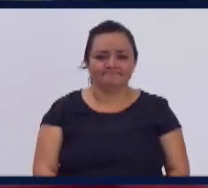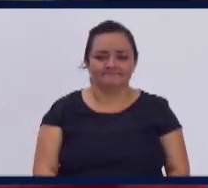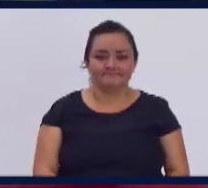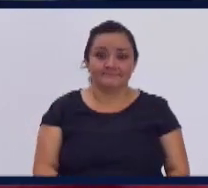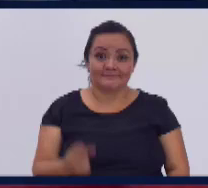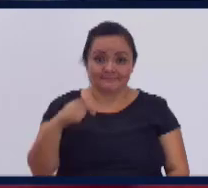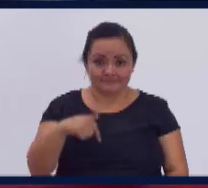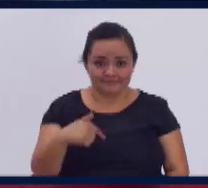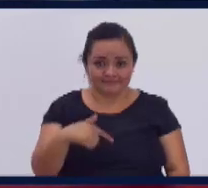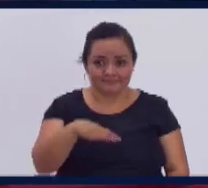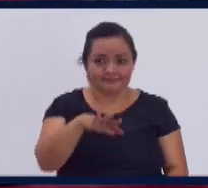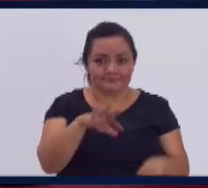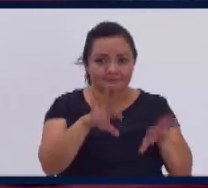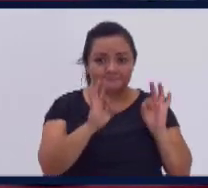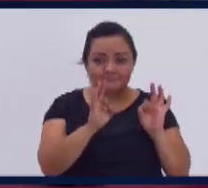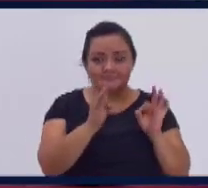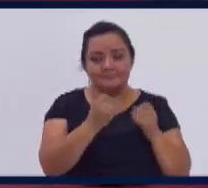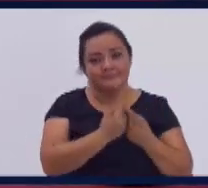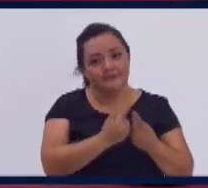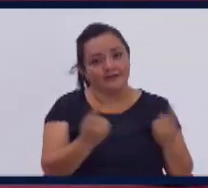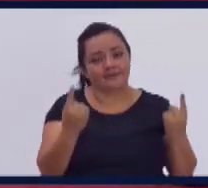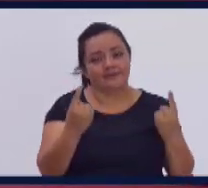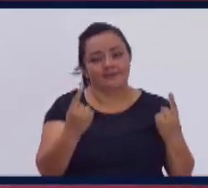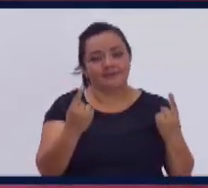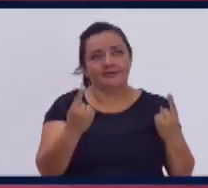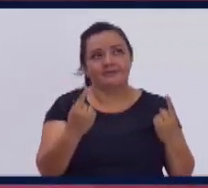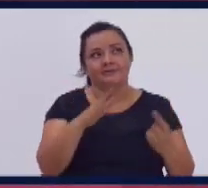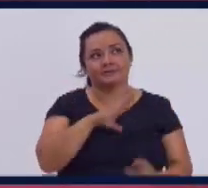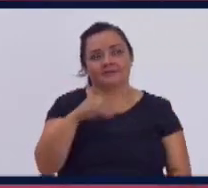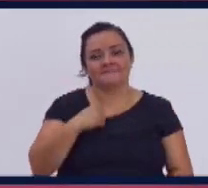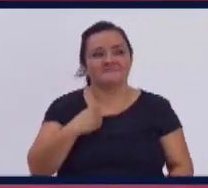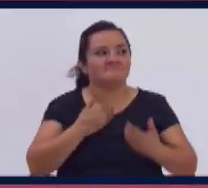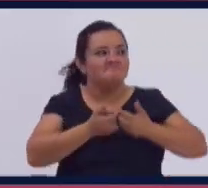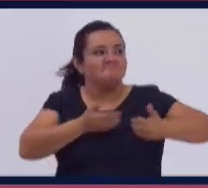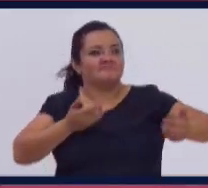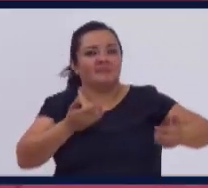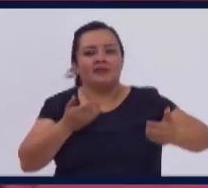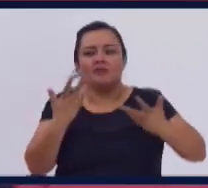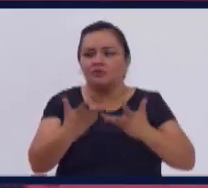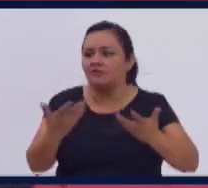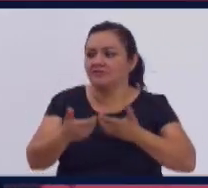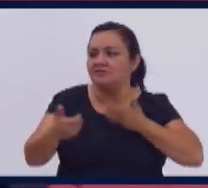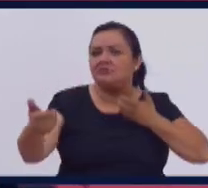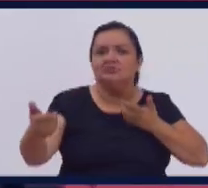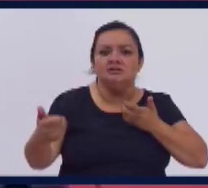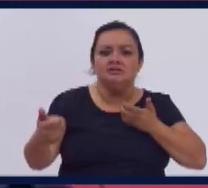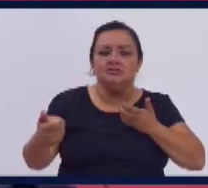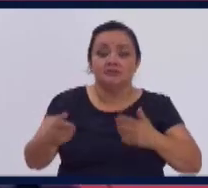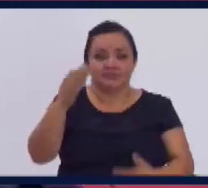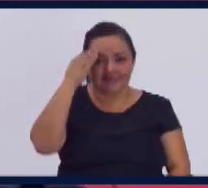Y aquí vemos personas que hemos perdido grandes cosas, desde familiares hasta bienes. Te digo una cosa,